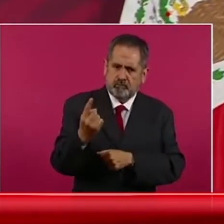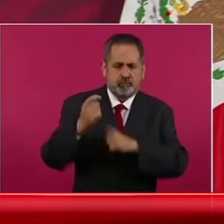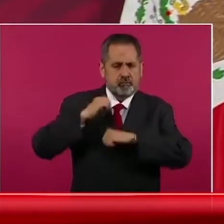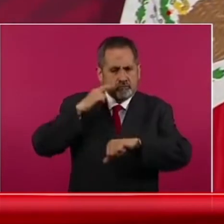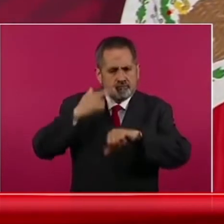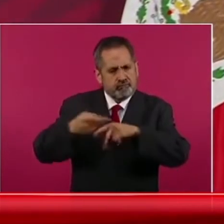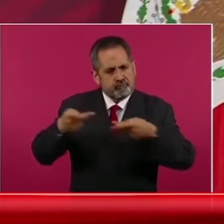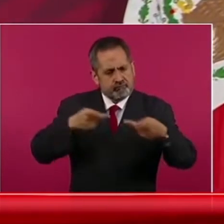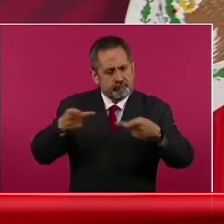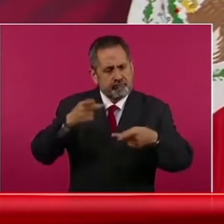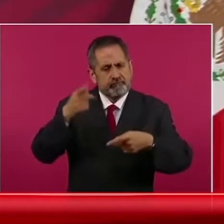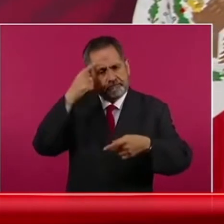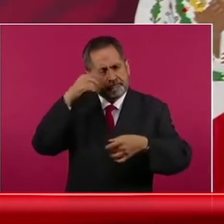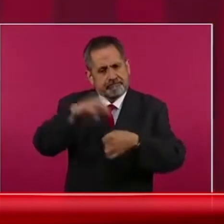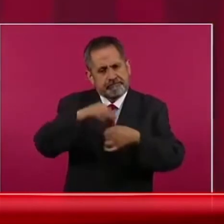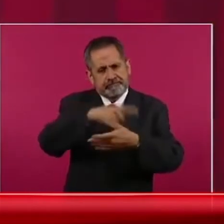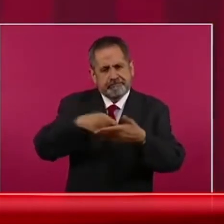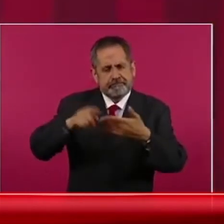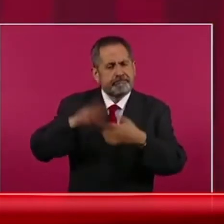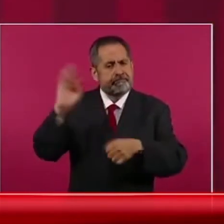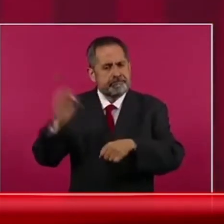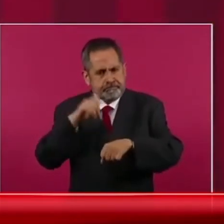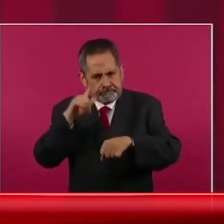locales y federales,